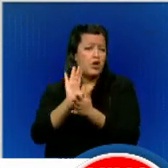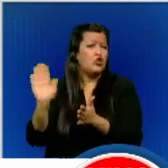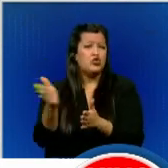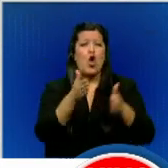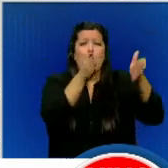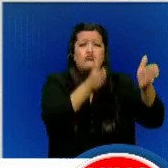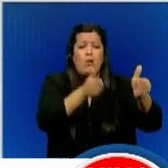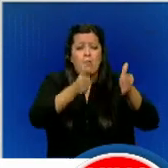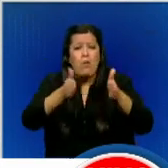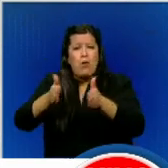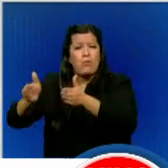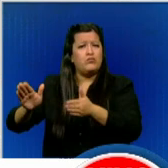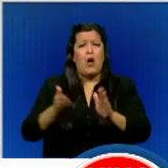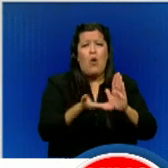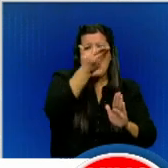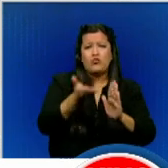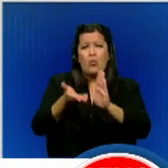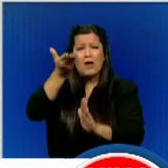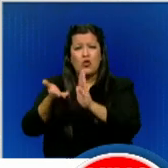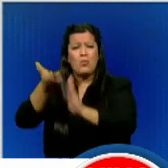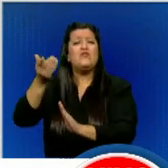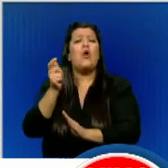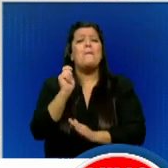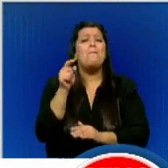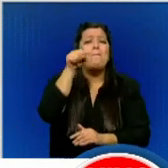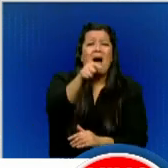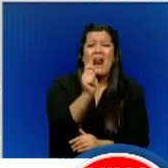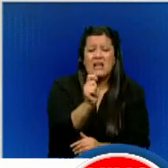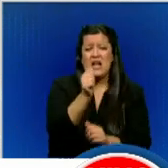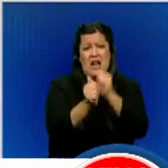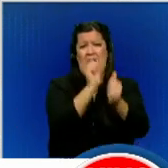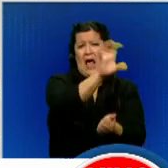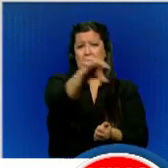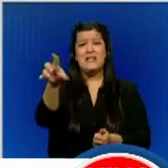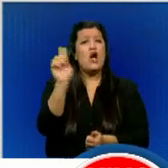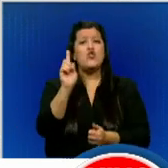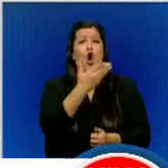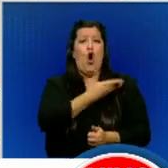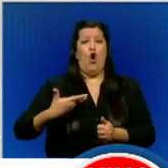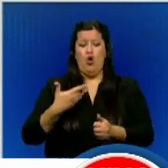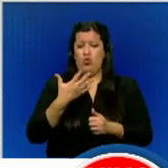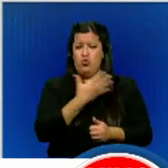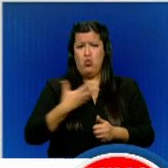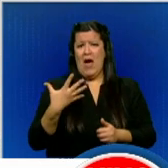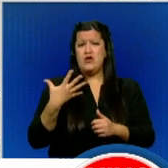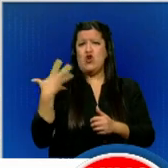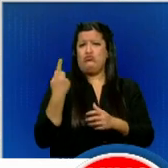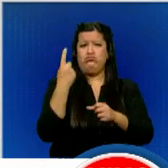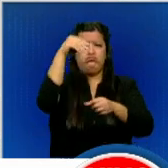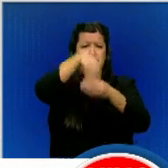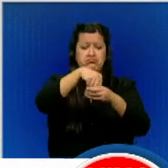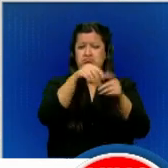no decir todos los tramos es un aumento a las empresas no necesariamente los empresarios y voy a tratar de explicar esta paradoja